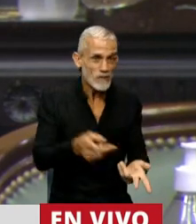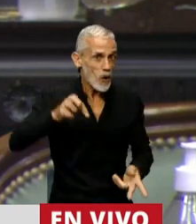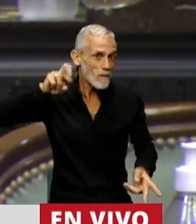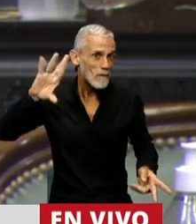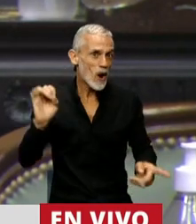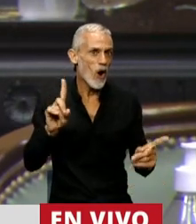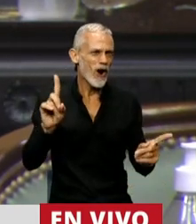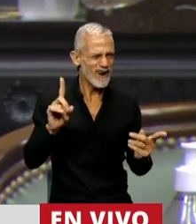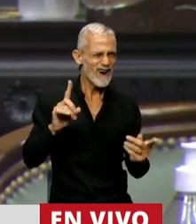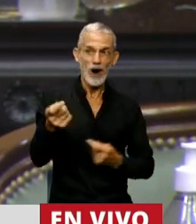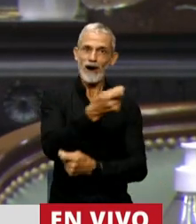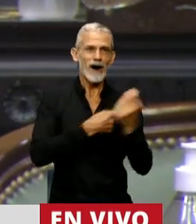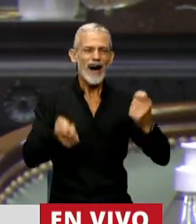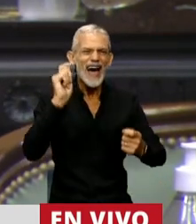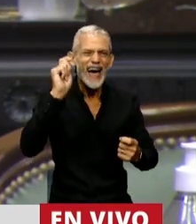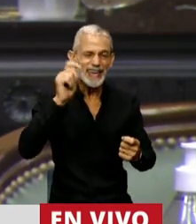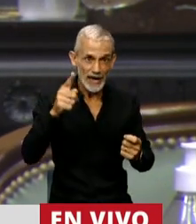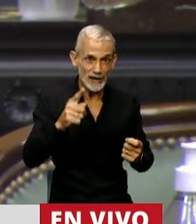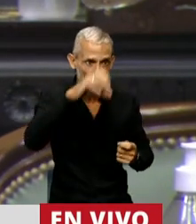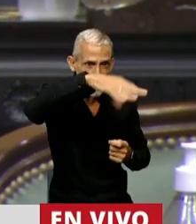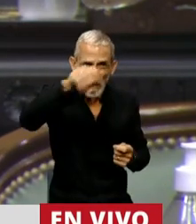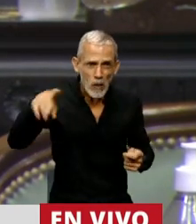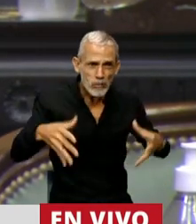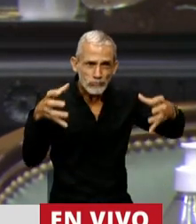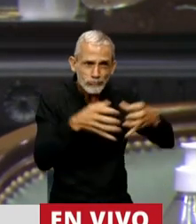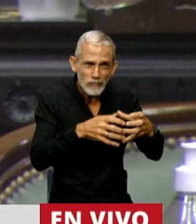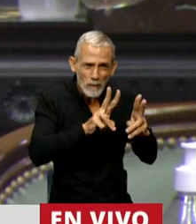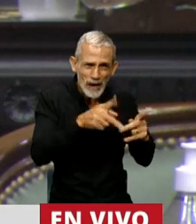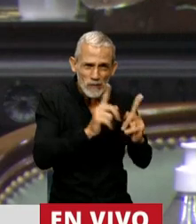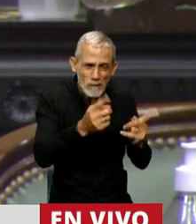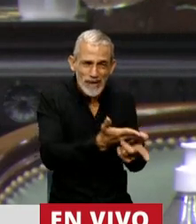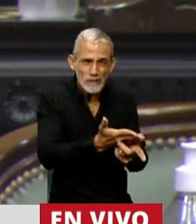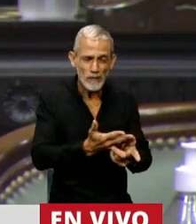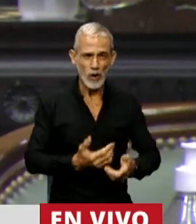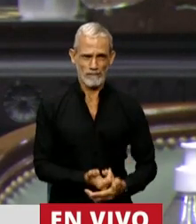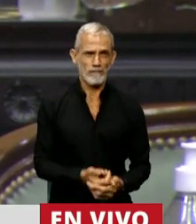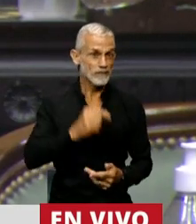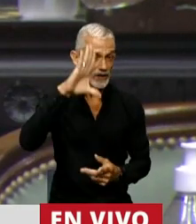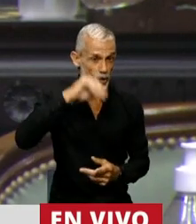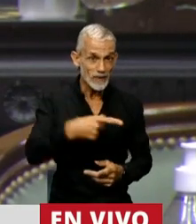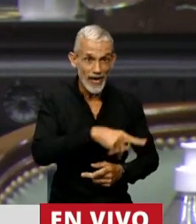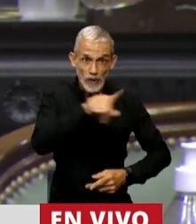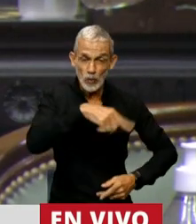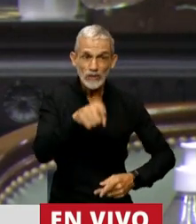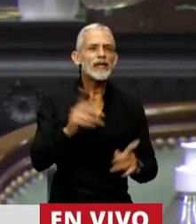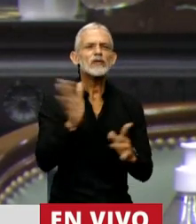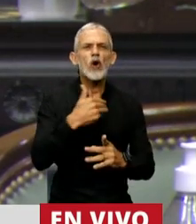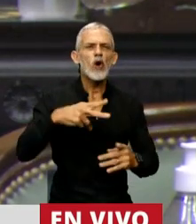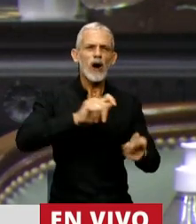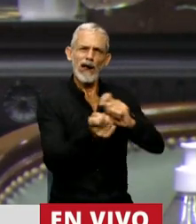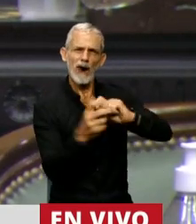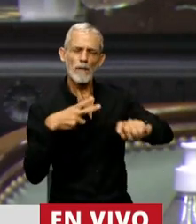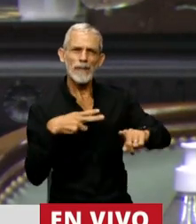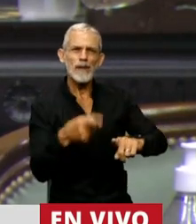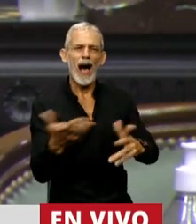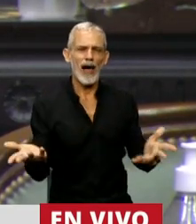ola neoliberal y todos los que están acá formaban parte de esa ola. ¿O no se acuerdan de todas las